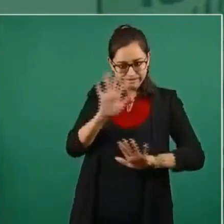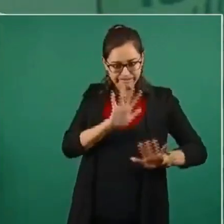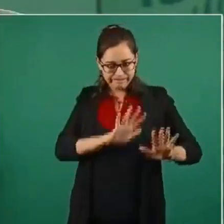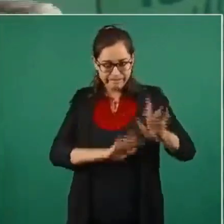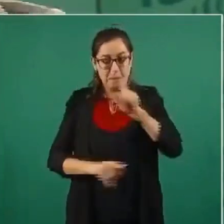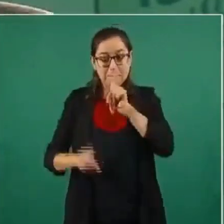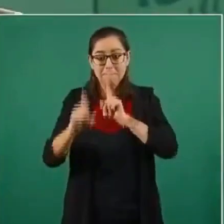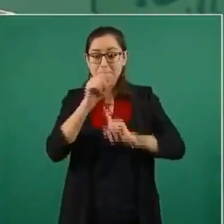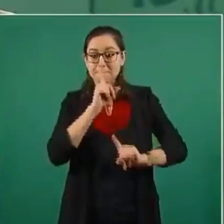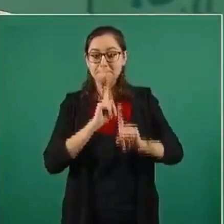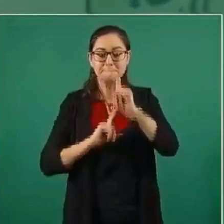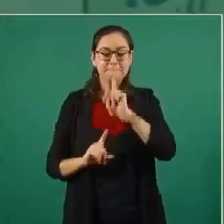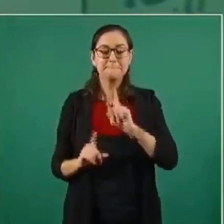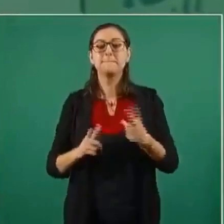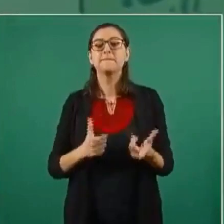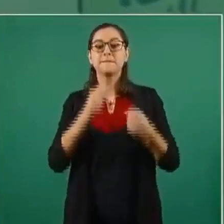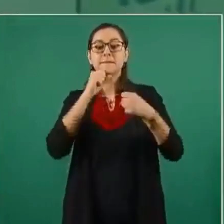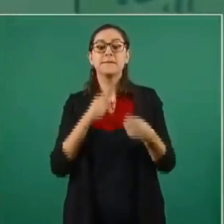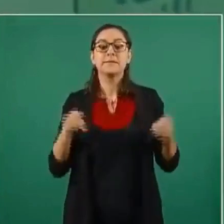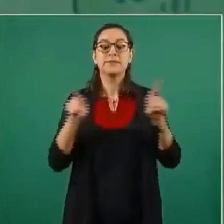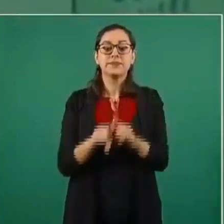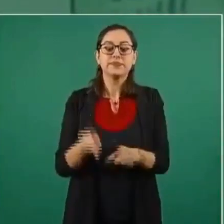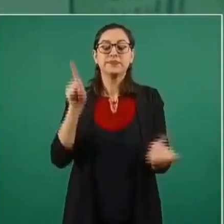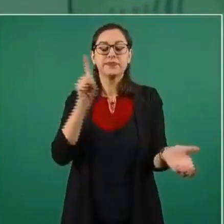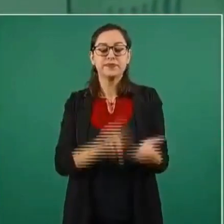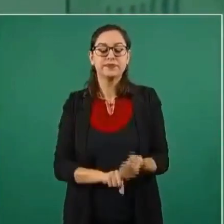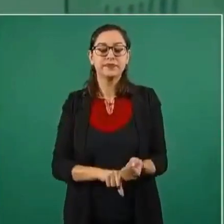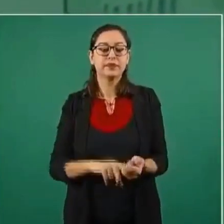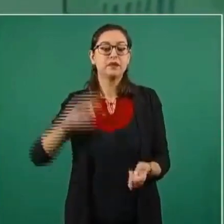los robots,